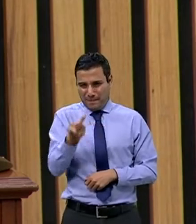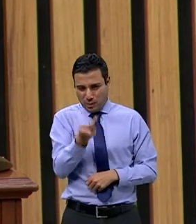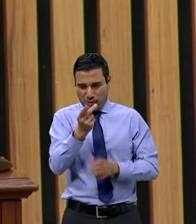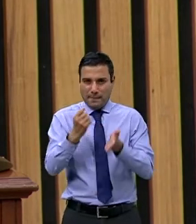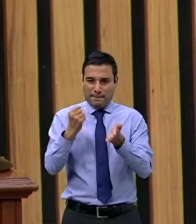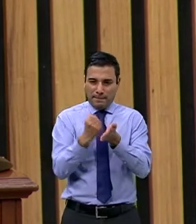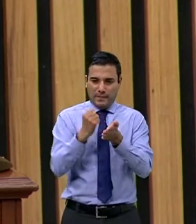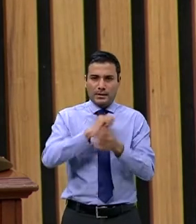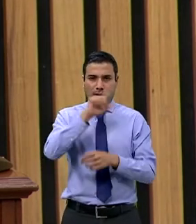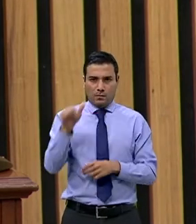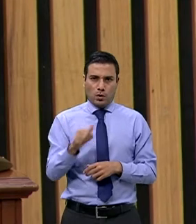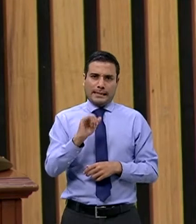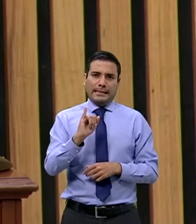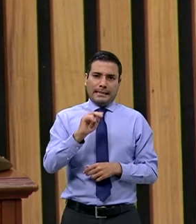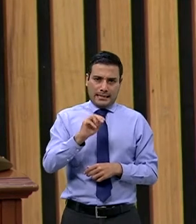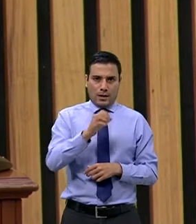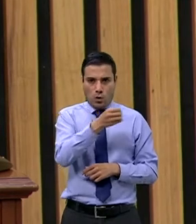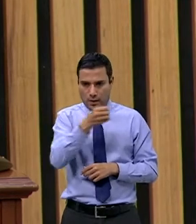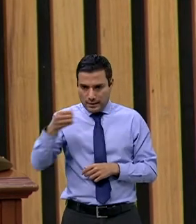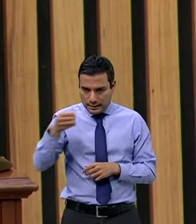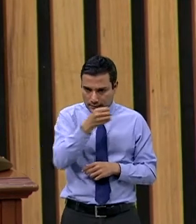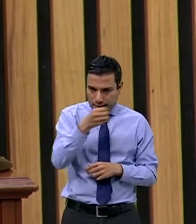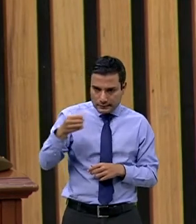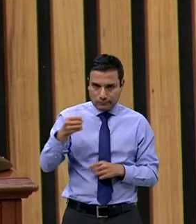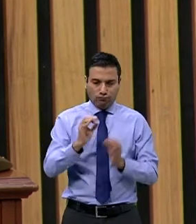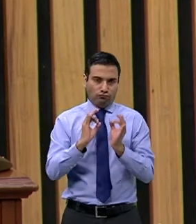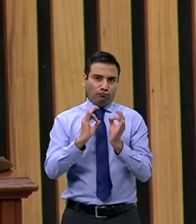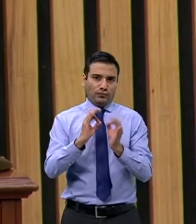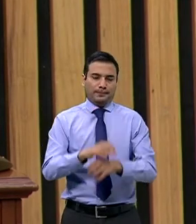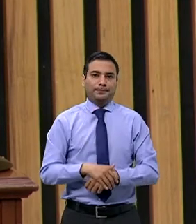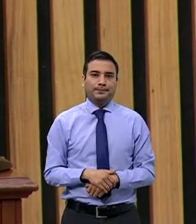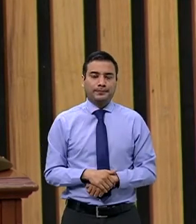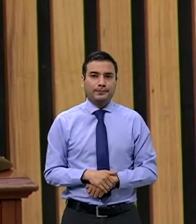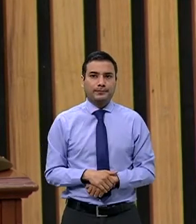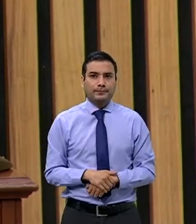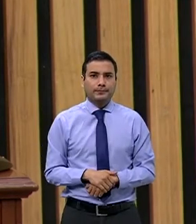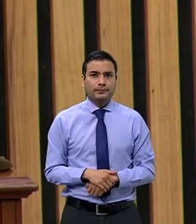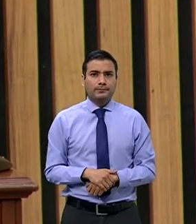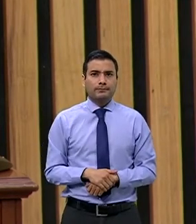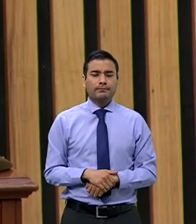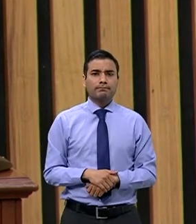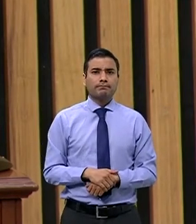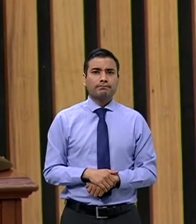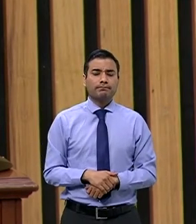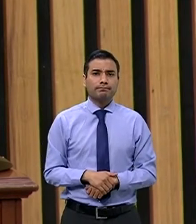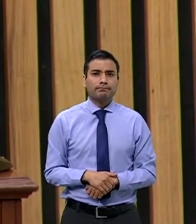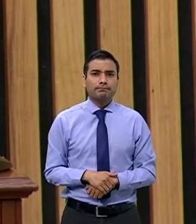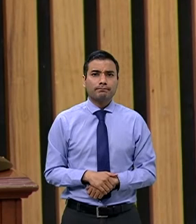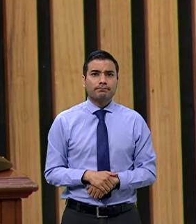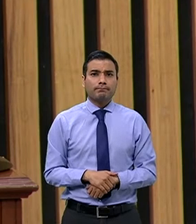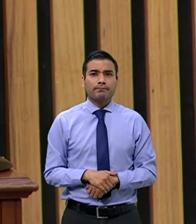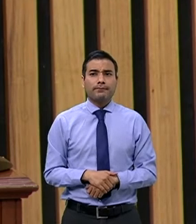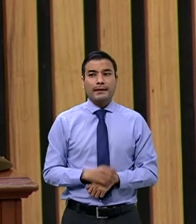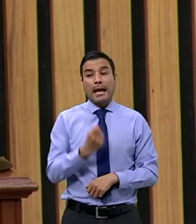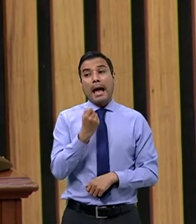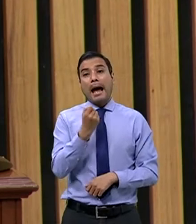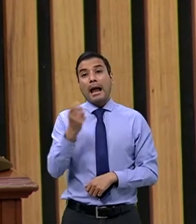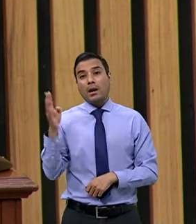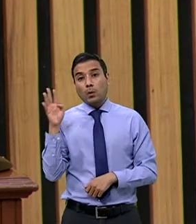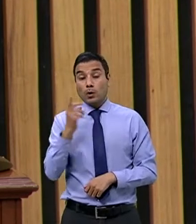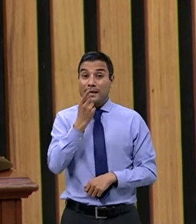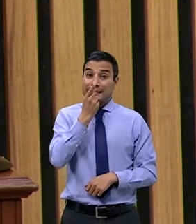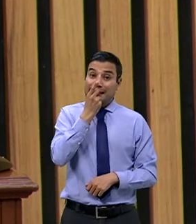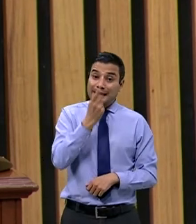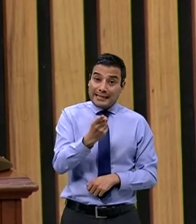organizada por el instituto nacional electoral yo he visto por cierto a quienes dicen que seleccionan a las instituciones